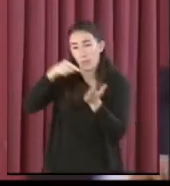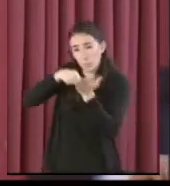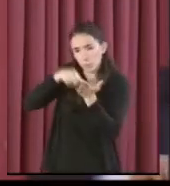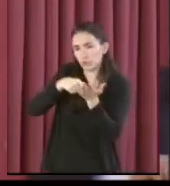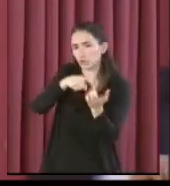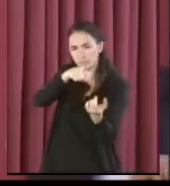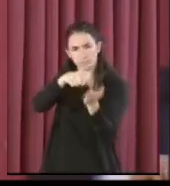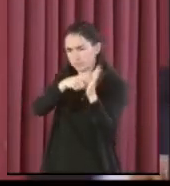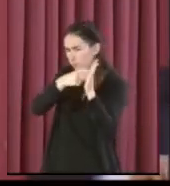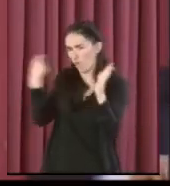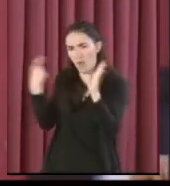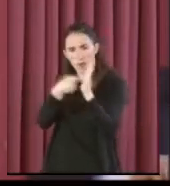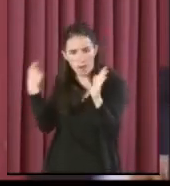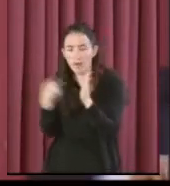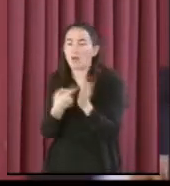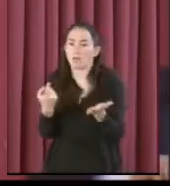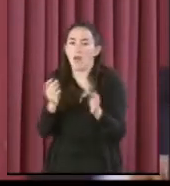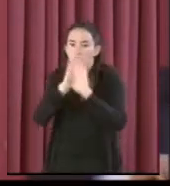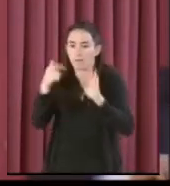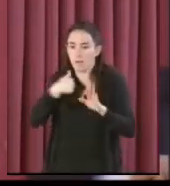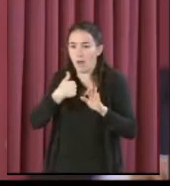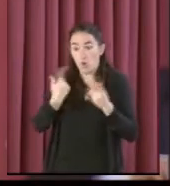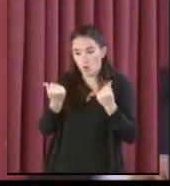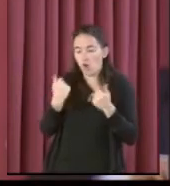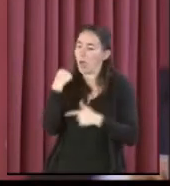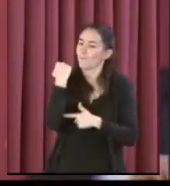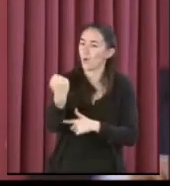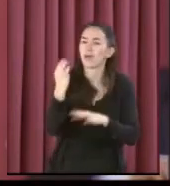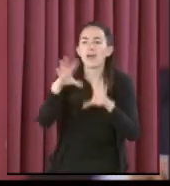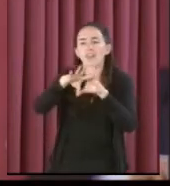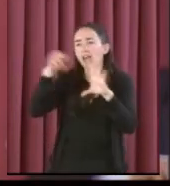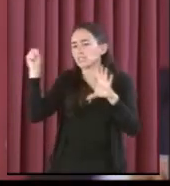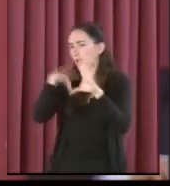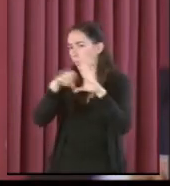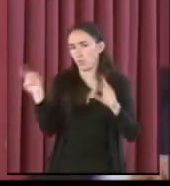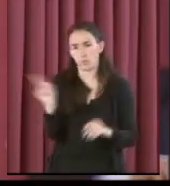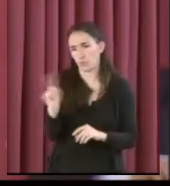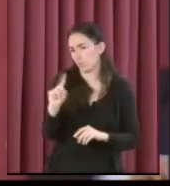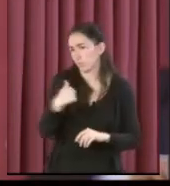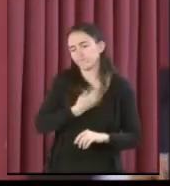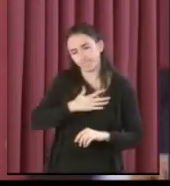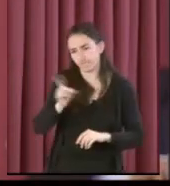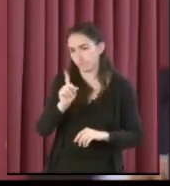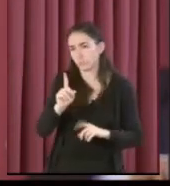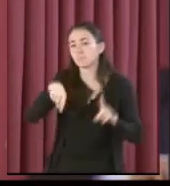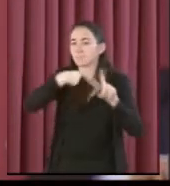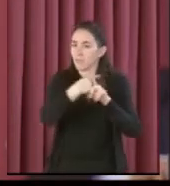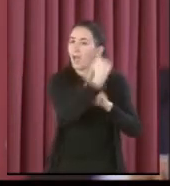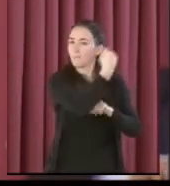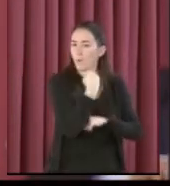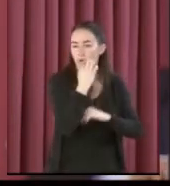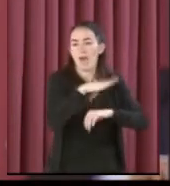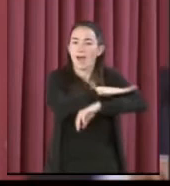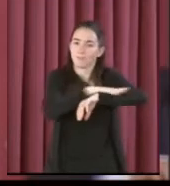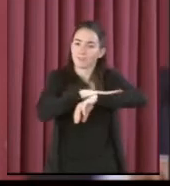hacemos que Logroño sea una ciudad libre de desahucios, de la mano de otras administraciones como la